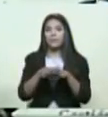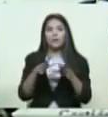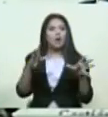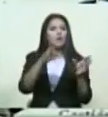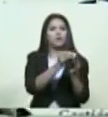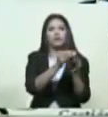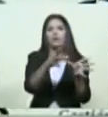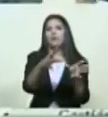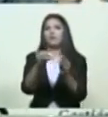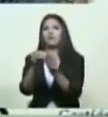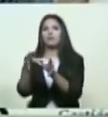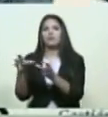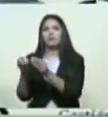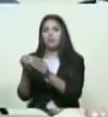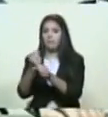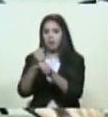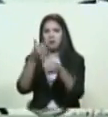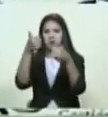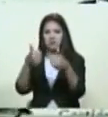en función de la excelencia.